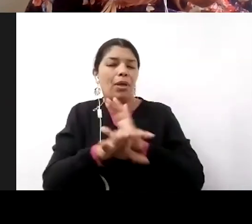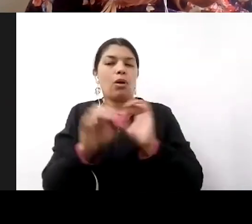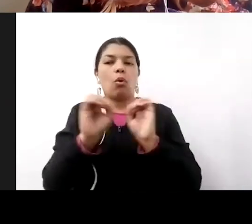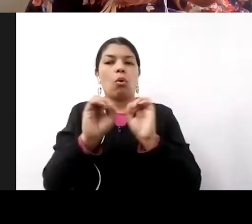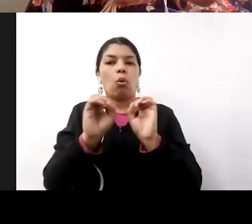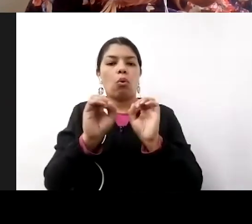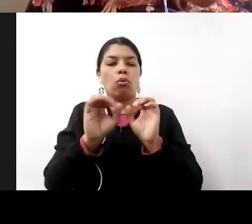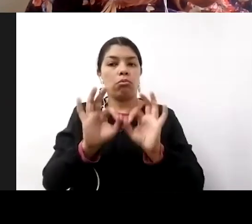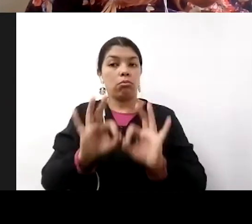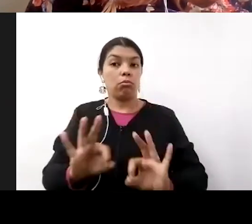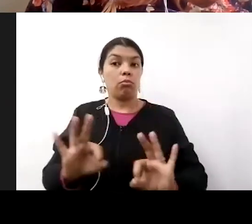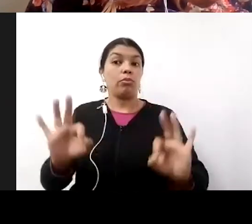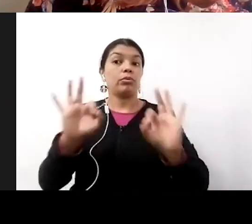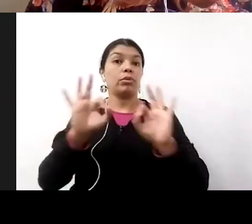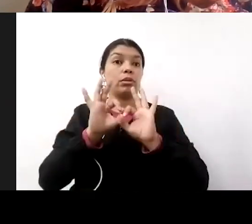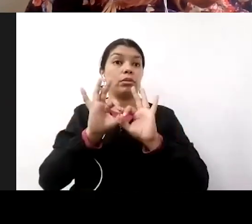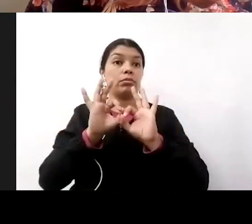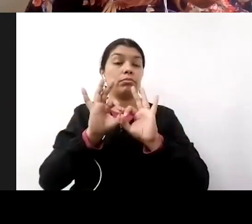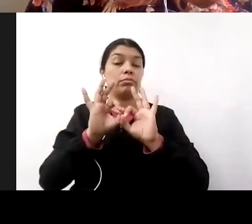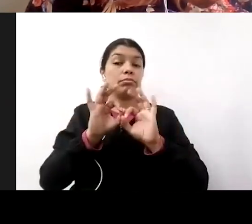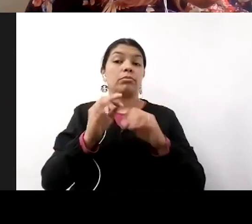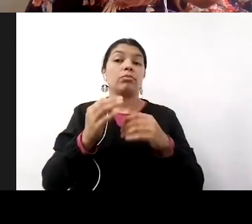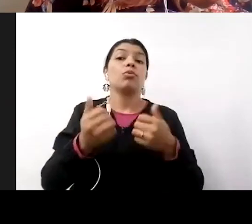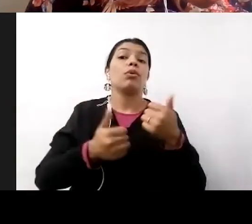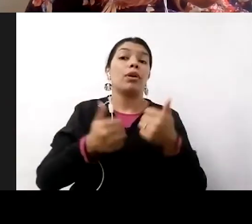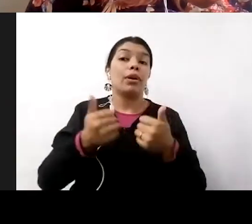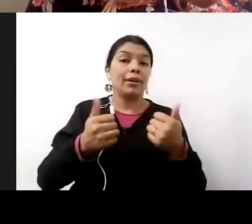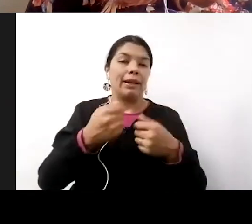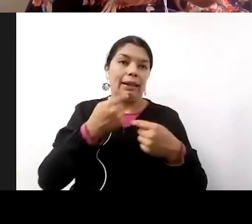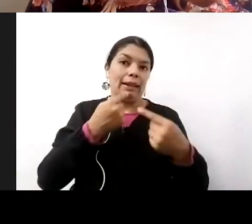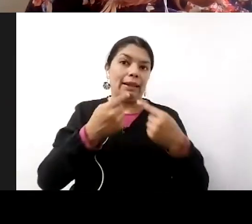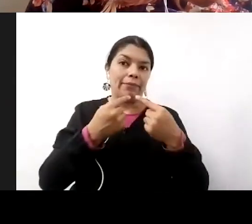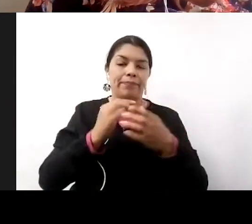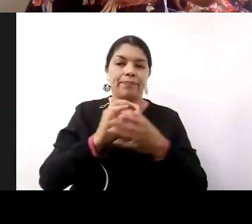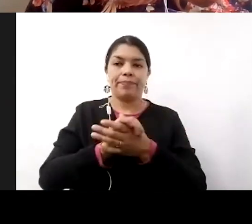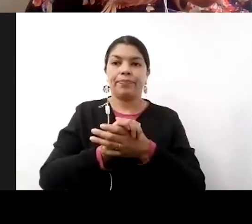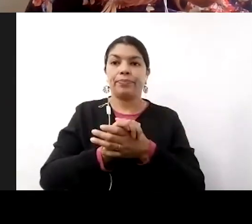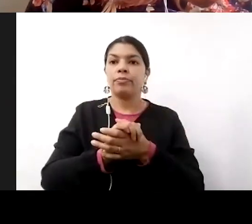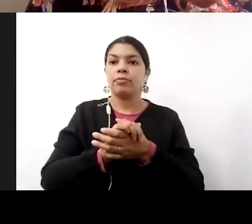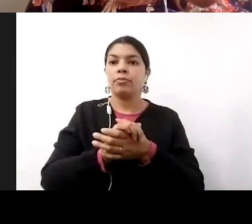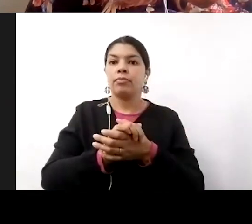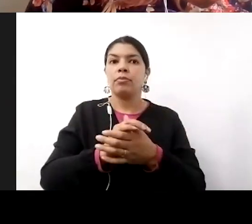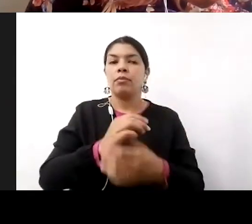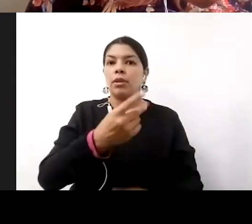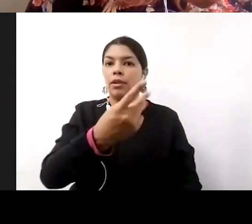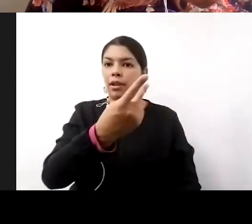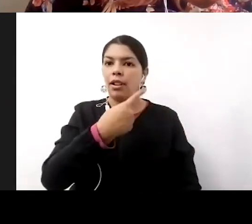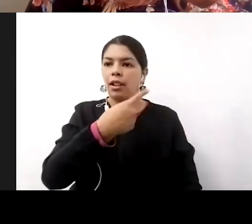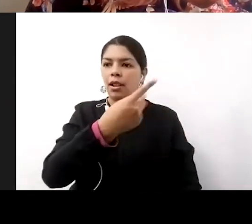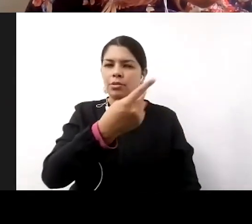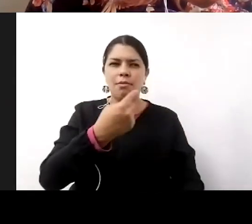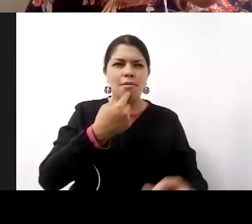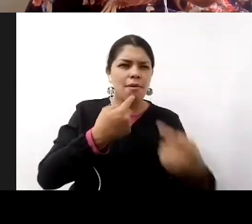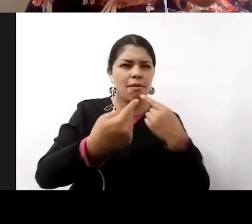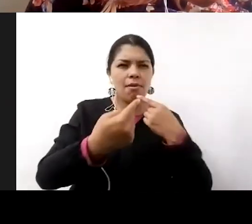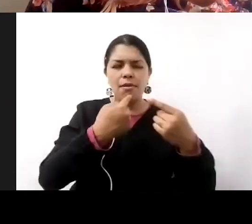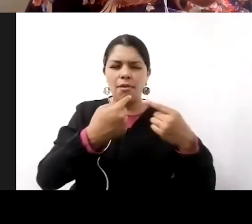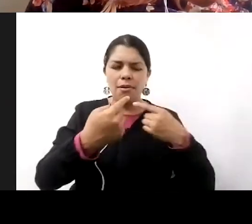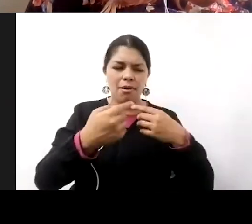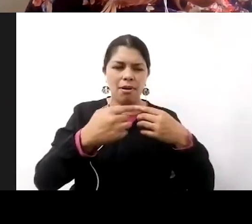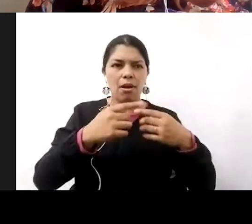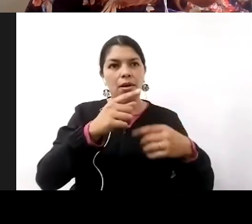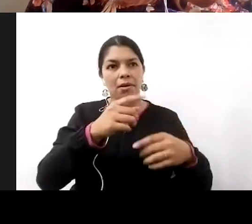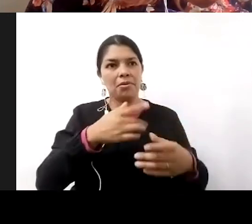un bienestar o no hacerlo. Se puede encontrar una manera en la que todas las partes se sientan a gusto con esta